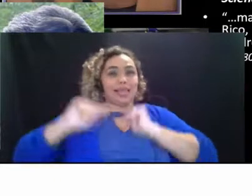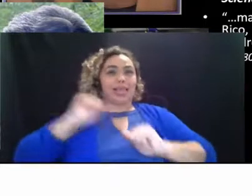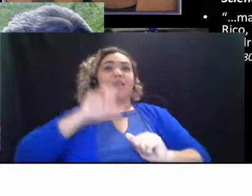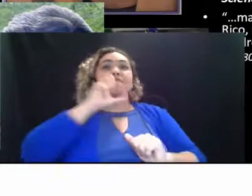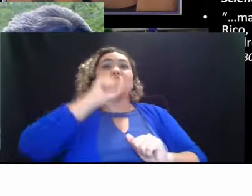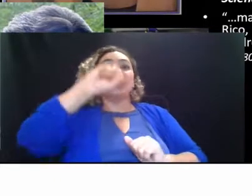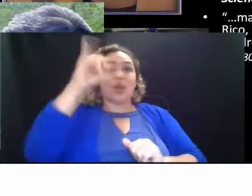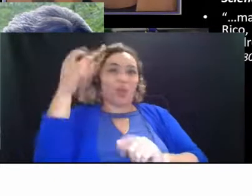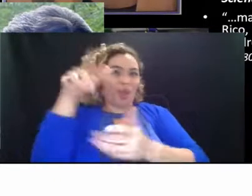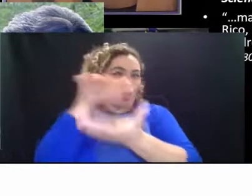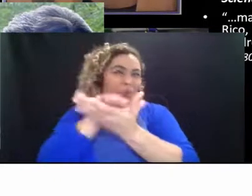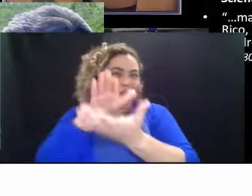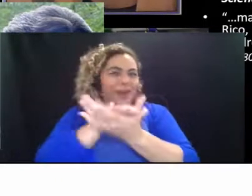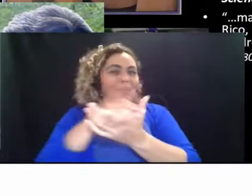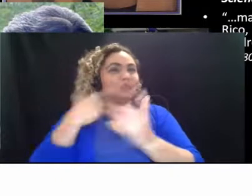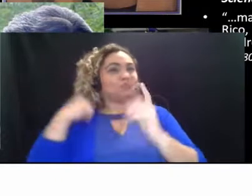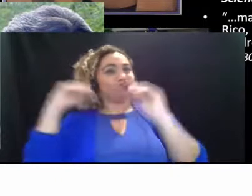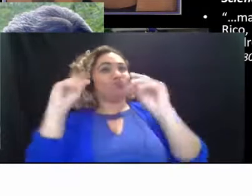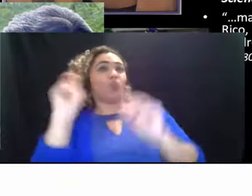Juan.